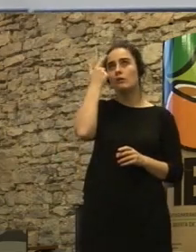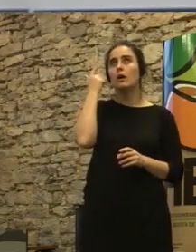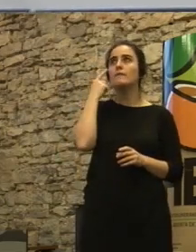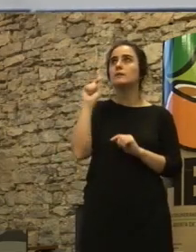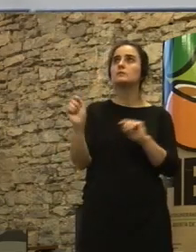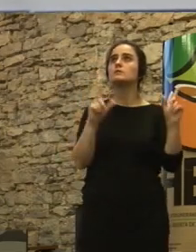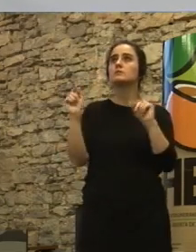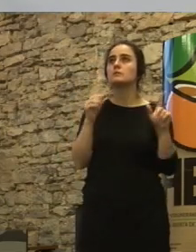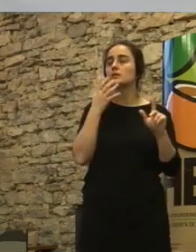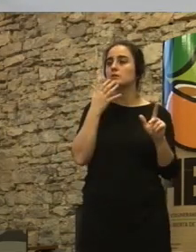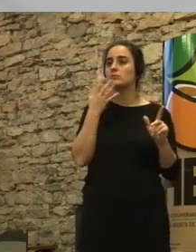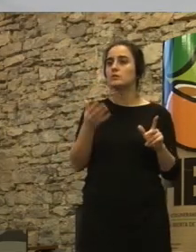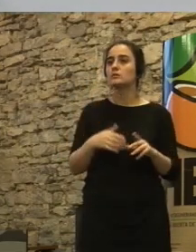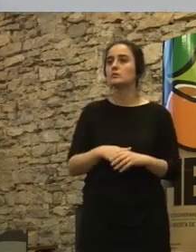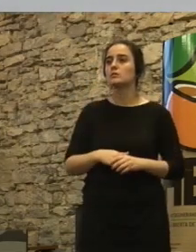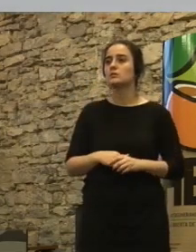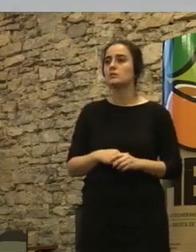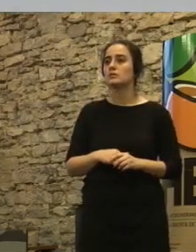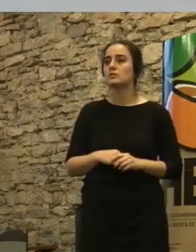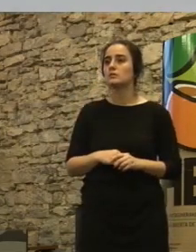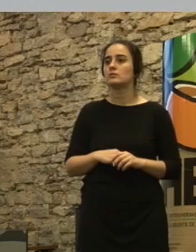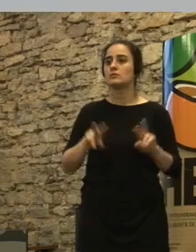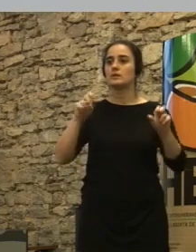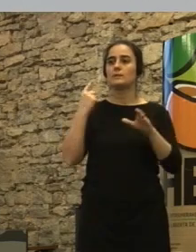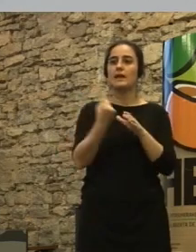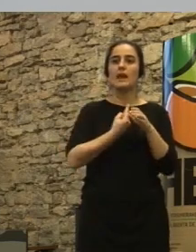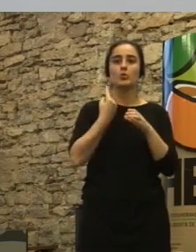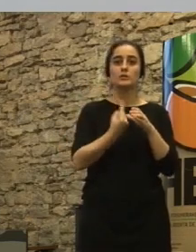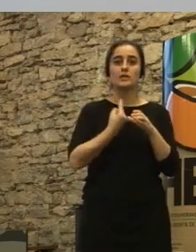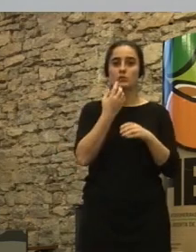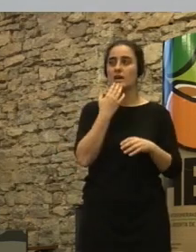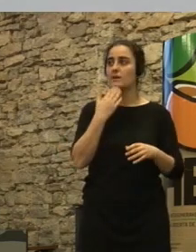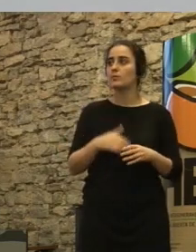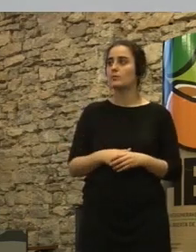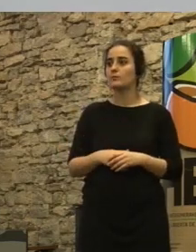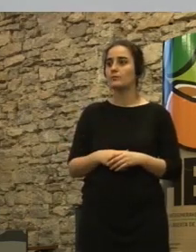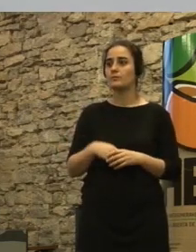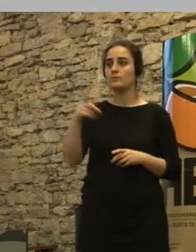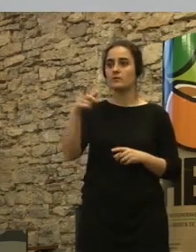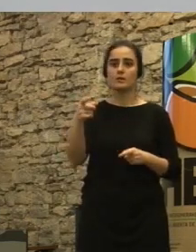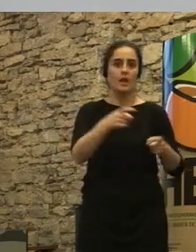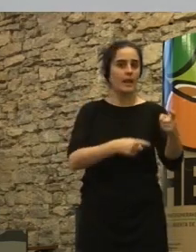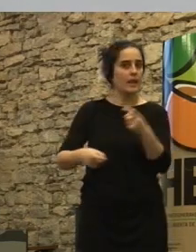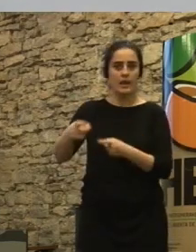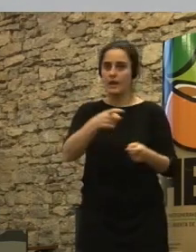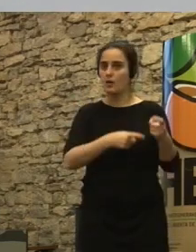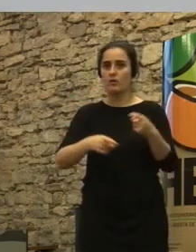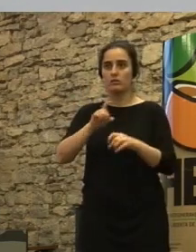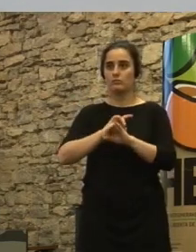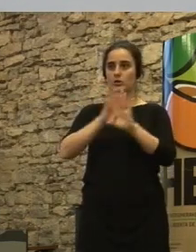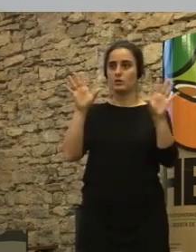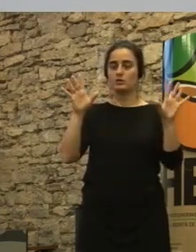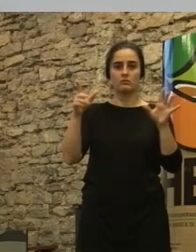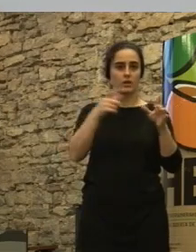¿Quién estaba ahí? ¿Cuál? Vale. Eso es negocio. Puro y